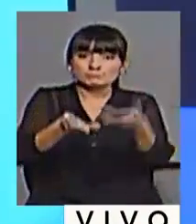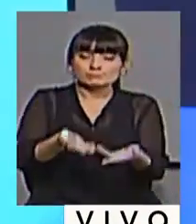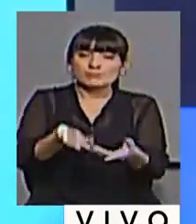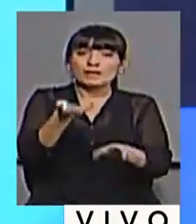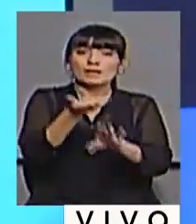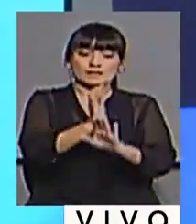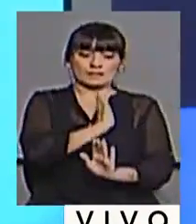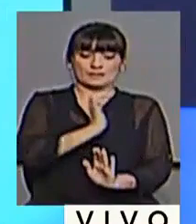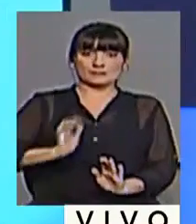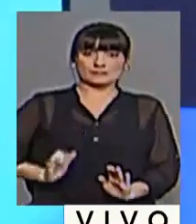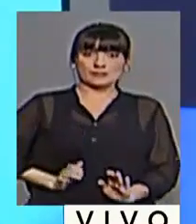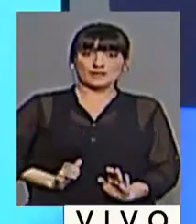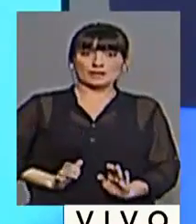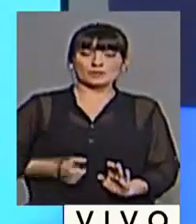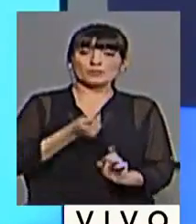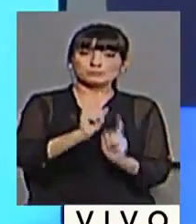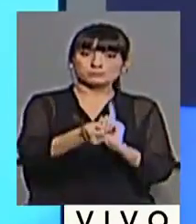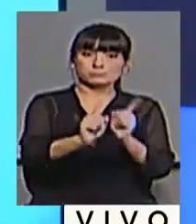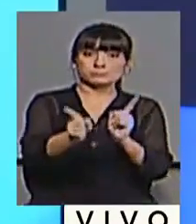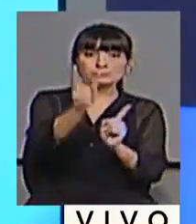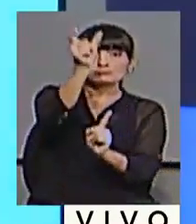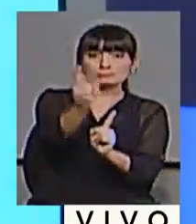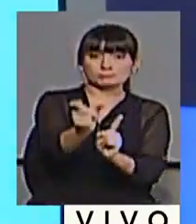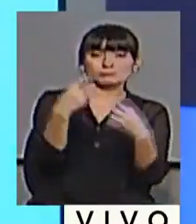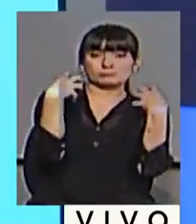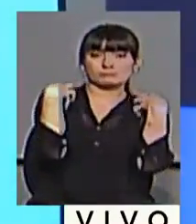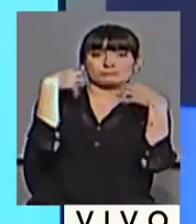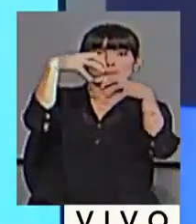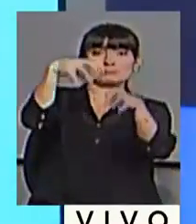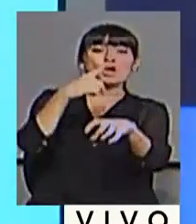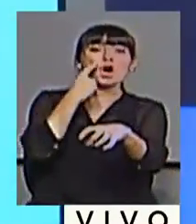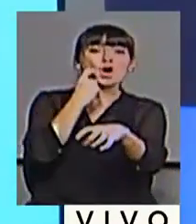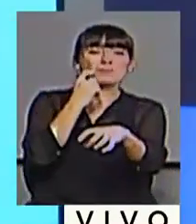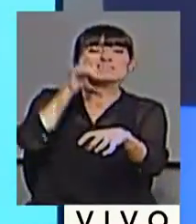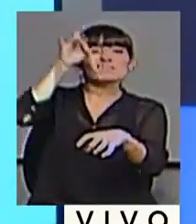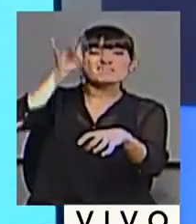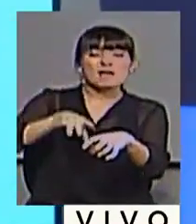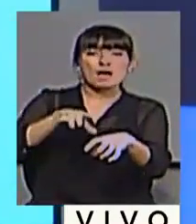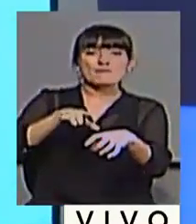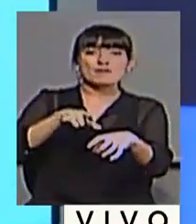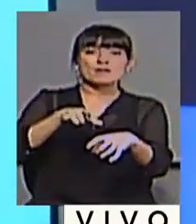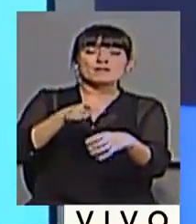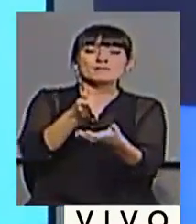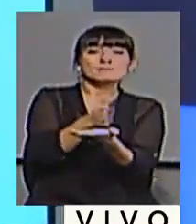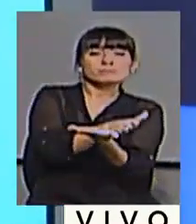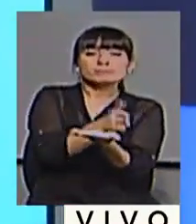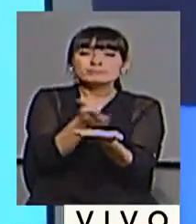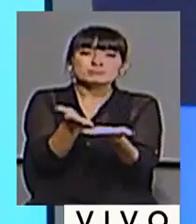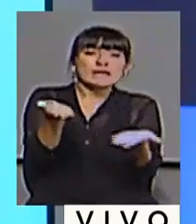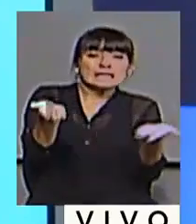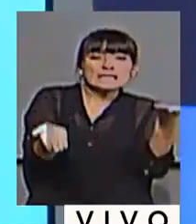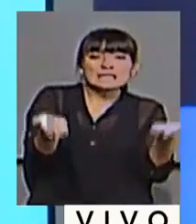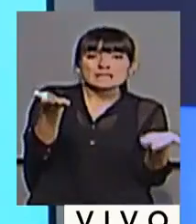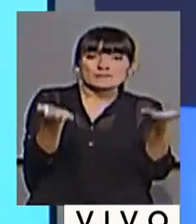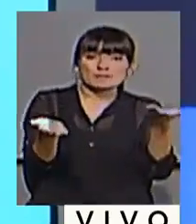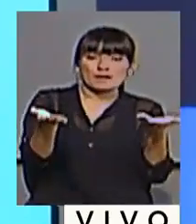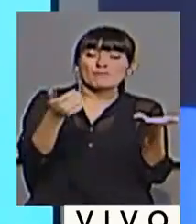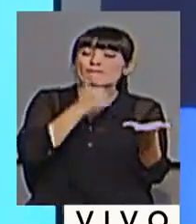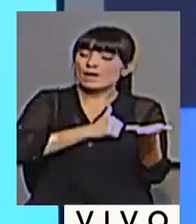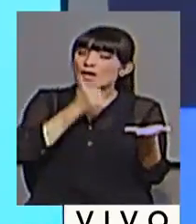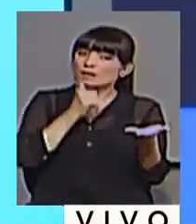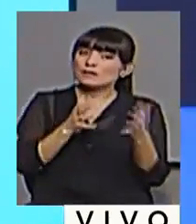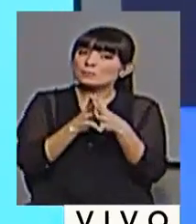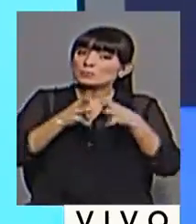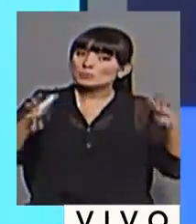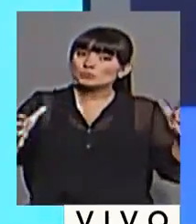del Estado a un hombre que sabrá equilibrar la cancha, porque hace mucha falta que ésta no